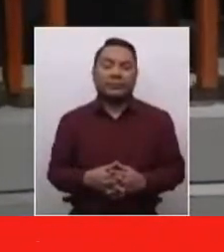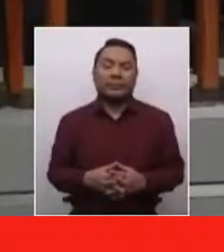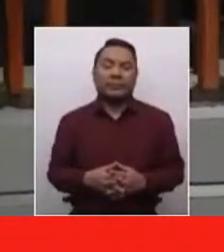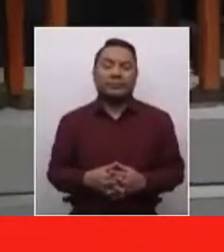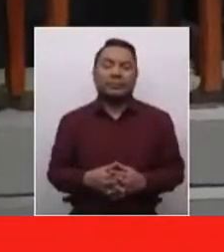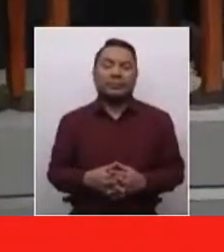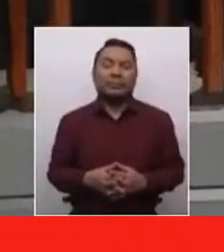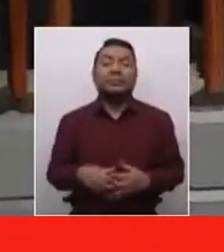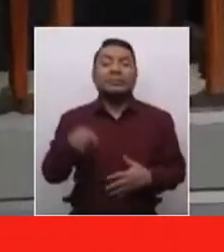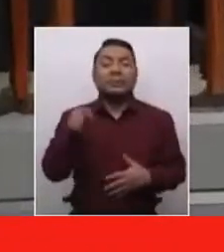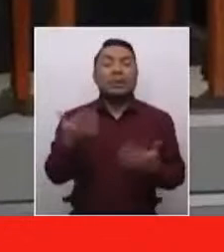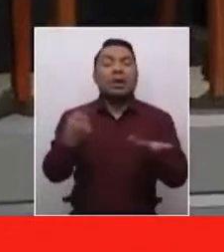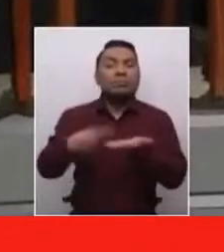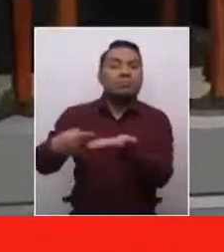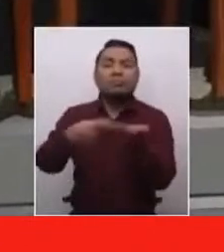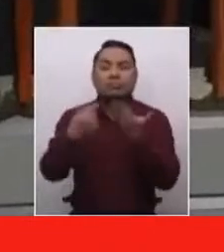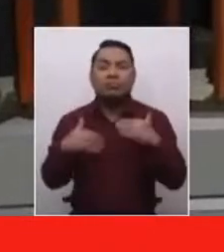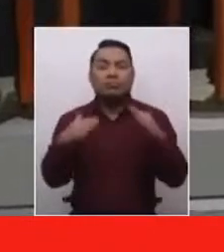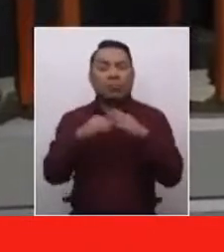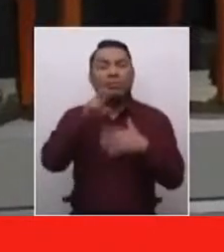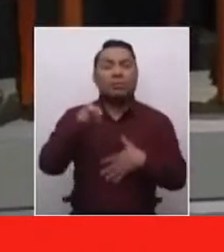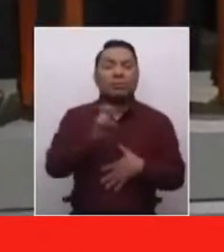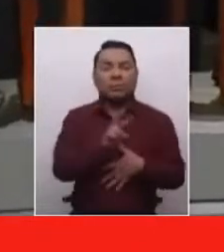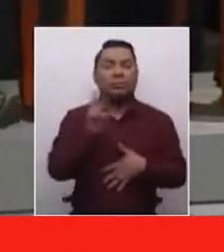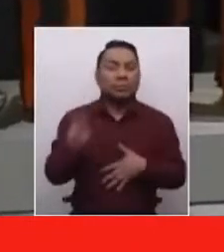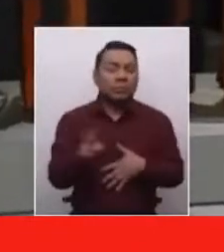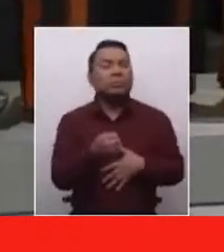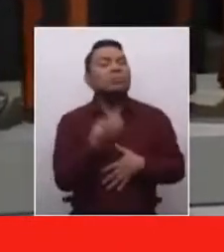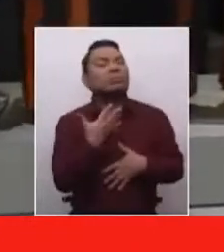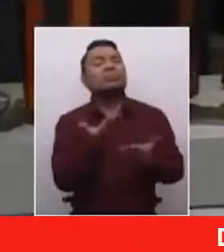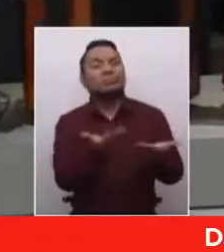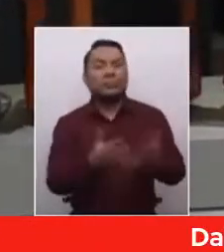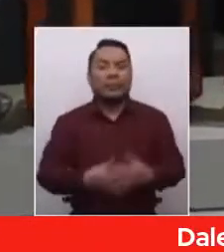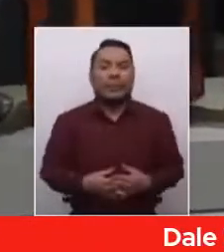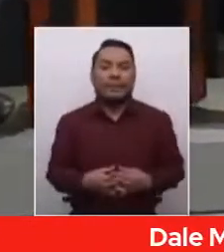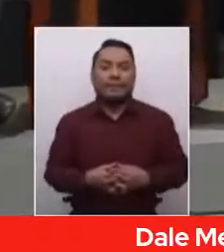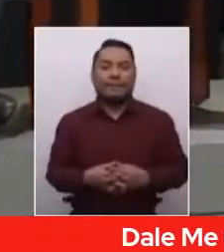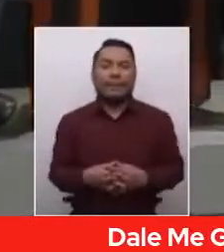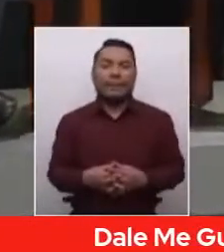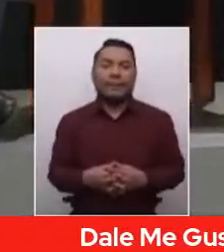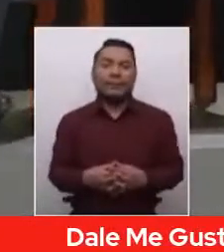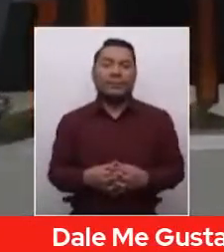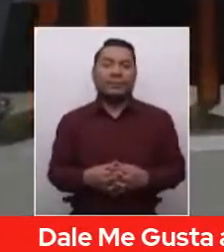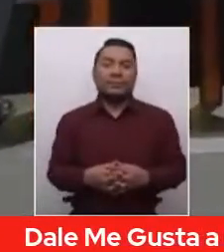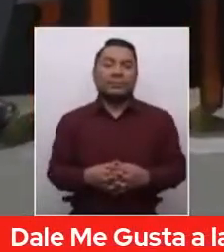Jurado Nacional de Elecciones en este debate municipal 2022.